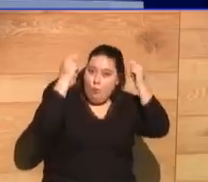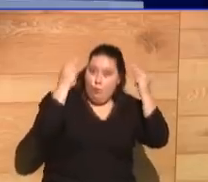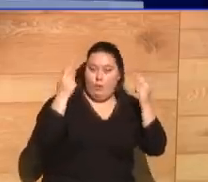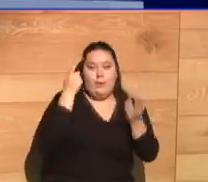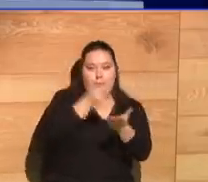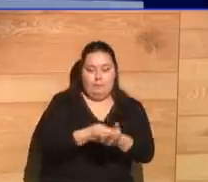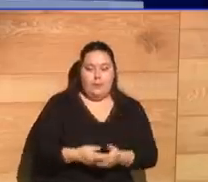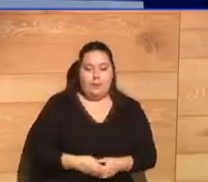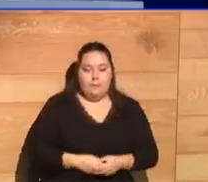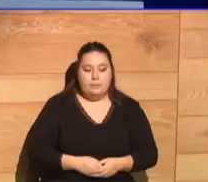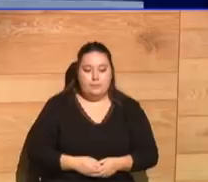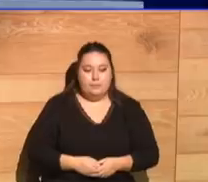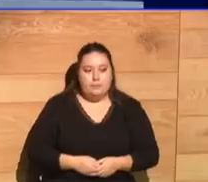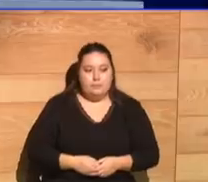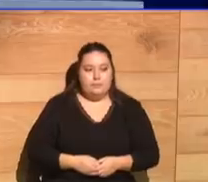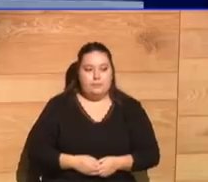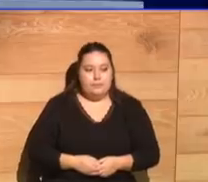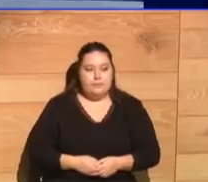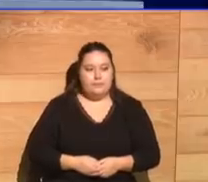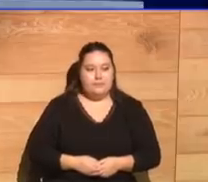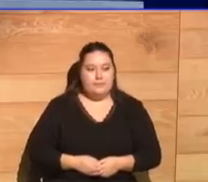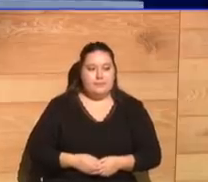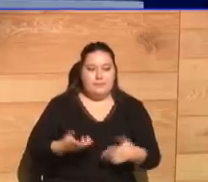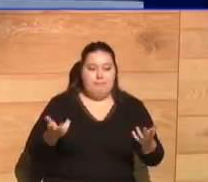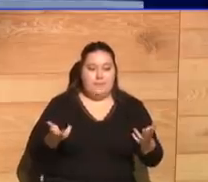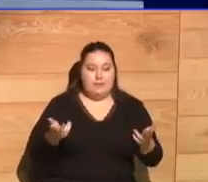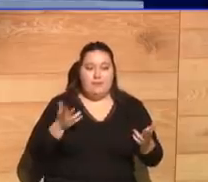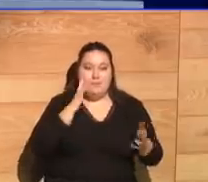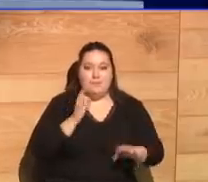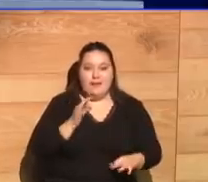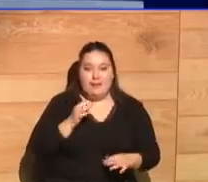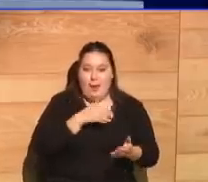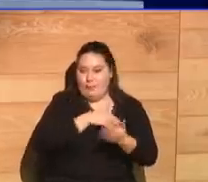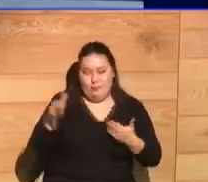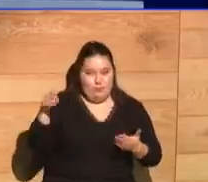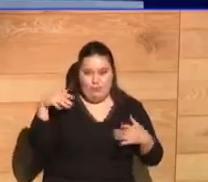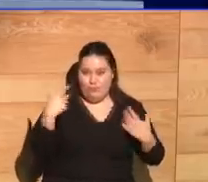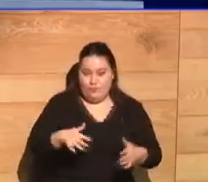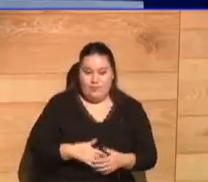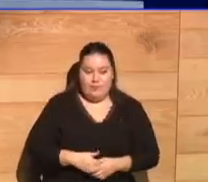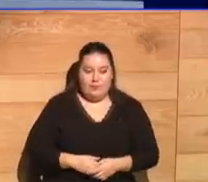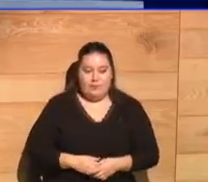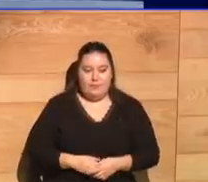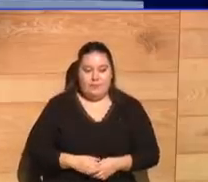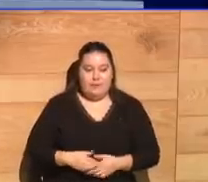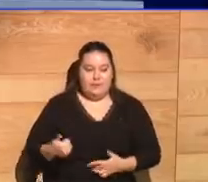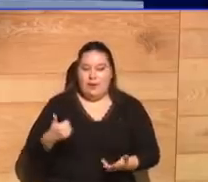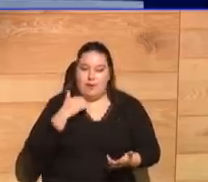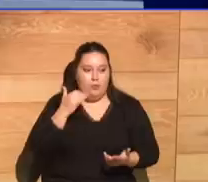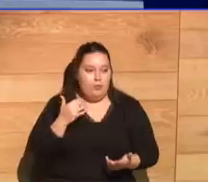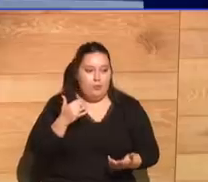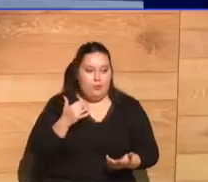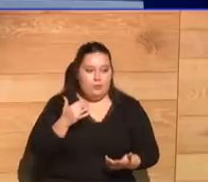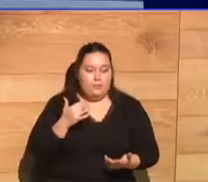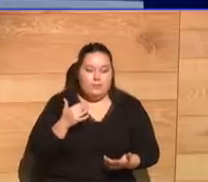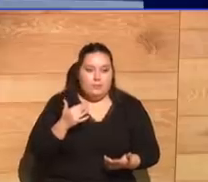Es quien se incorpora finalmente. Y en fin, es una verdadera millonada. Es decir, es una superproducción que excede con mucho